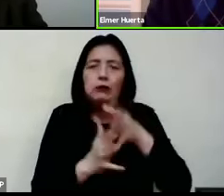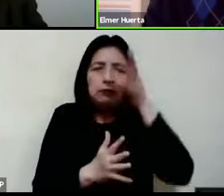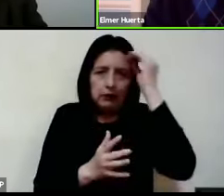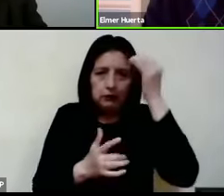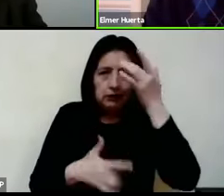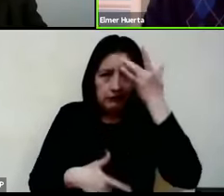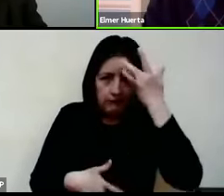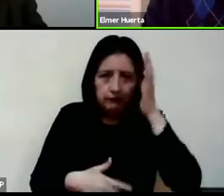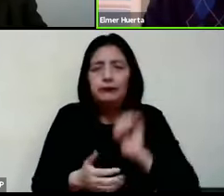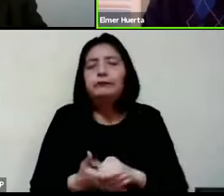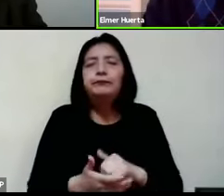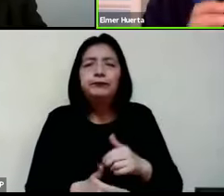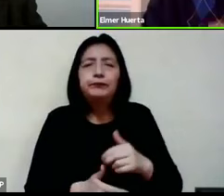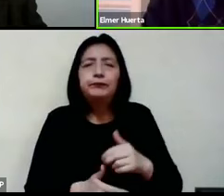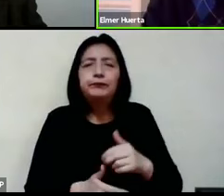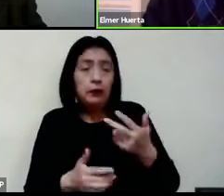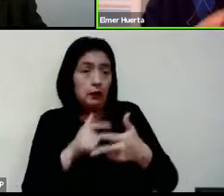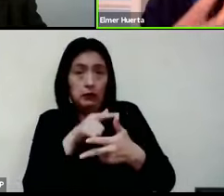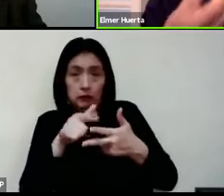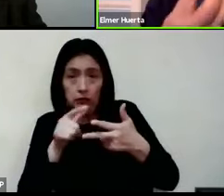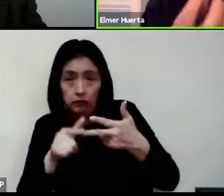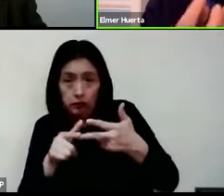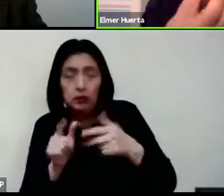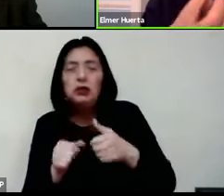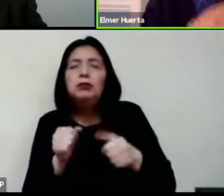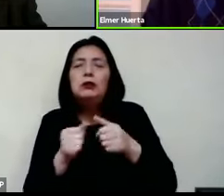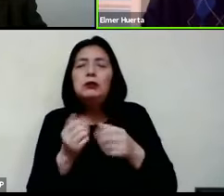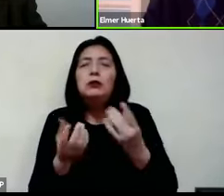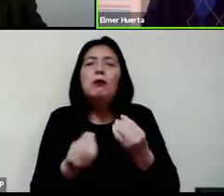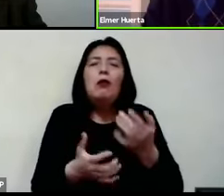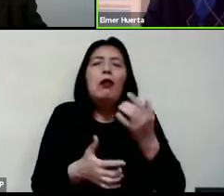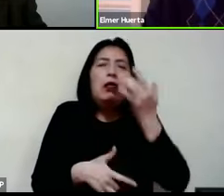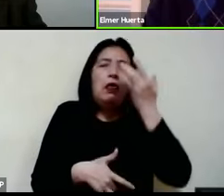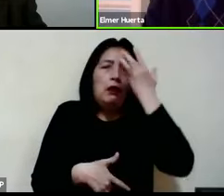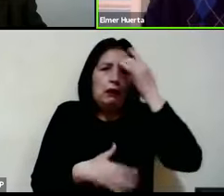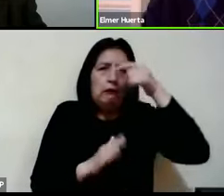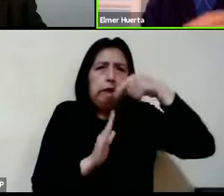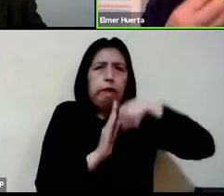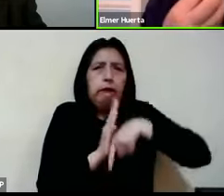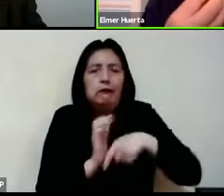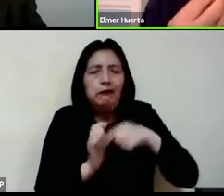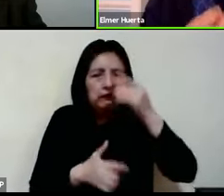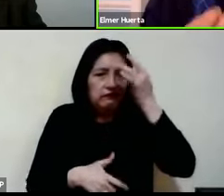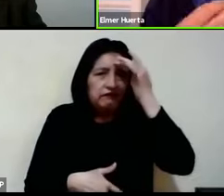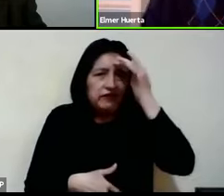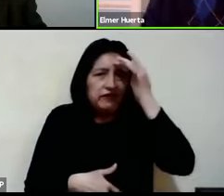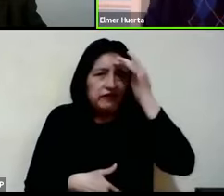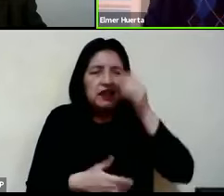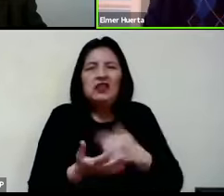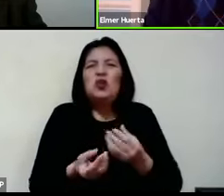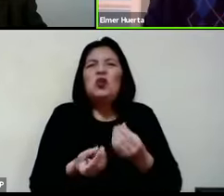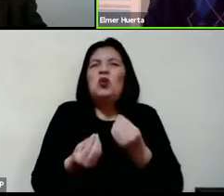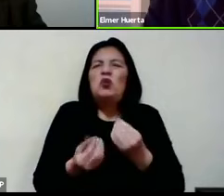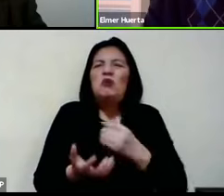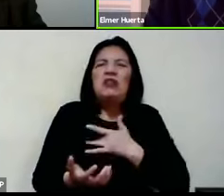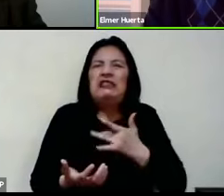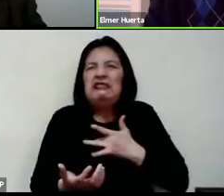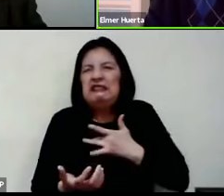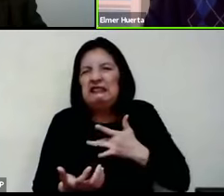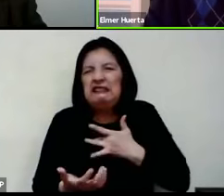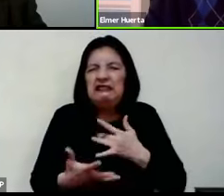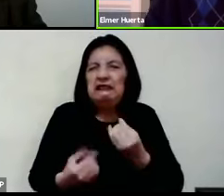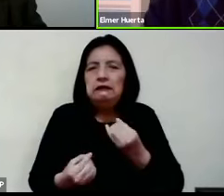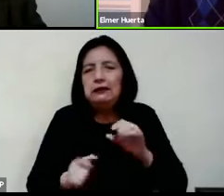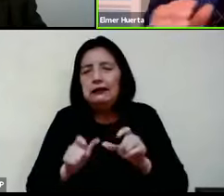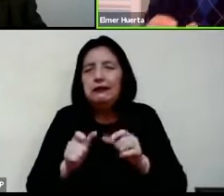enfermedad? Estos tres números se refieren a la gravedad de la enfermedad, a la intensidad de los síntomas de esta